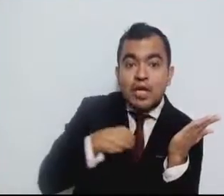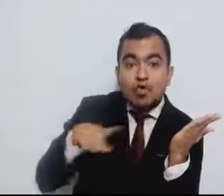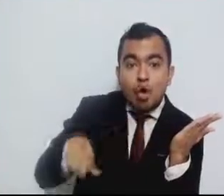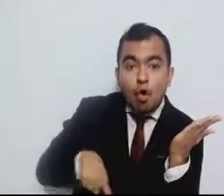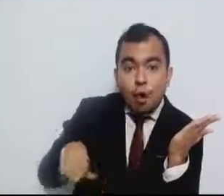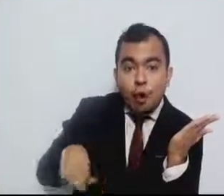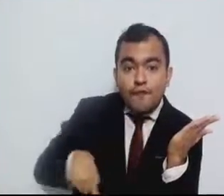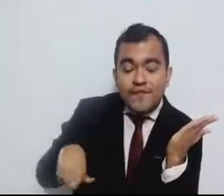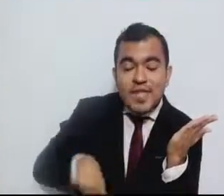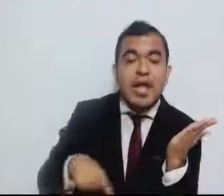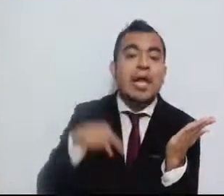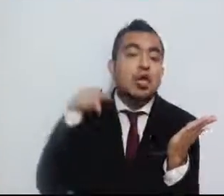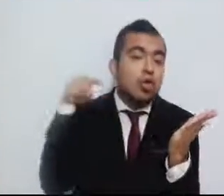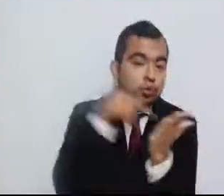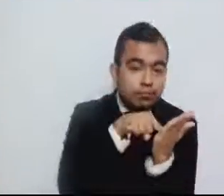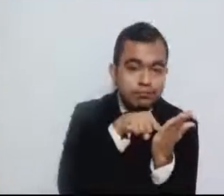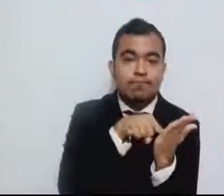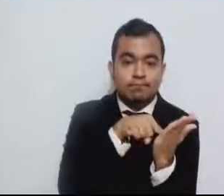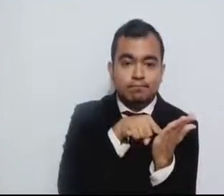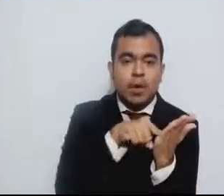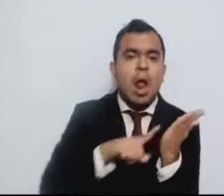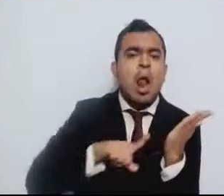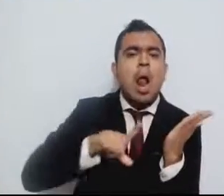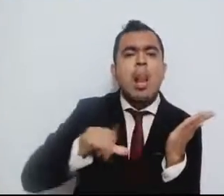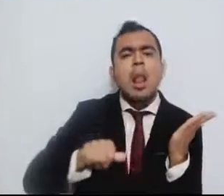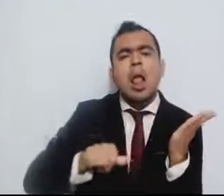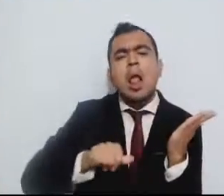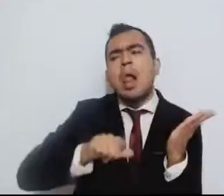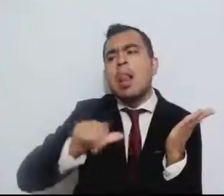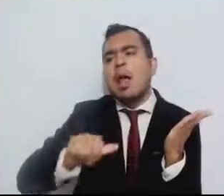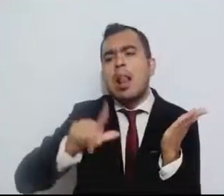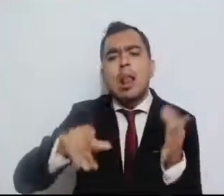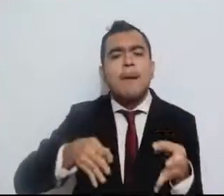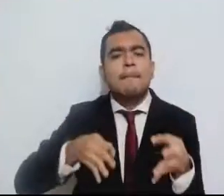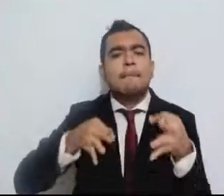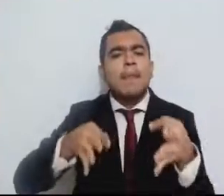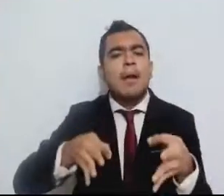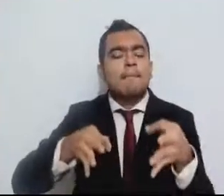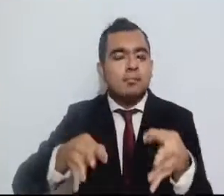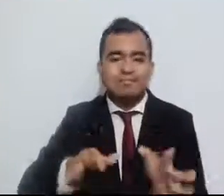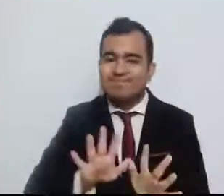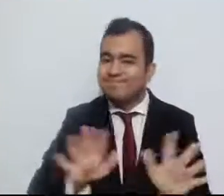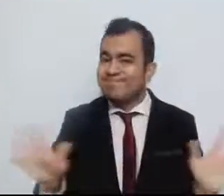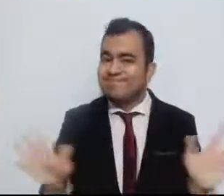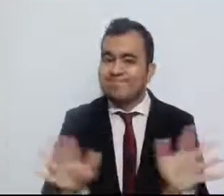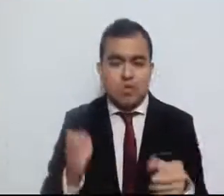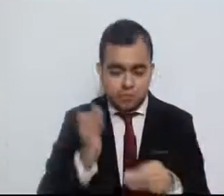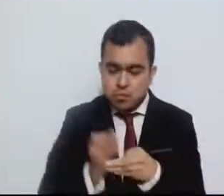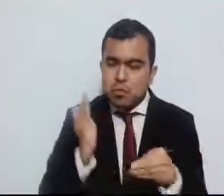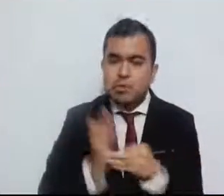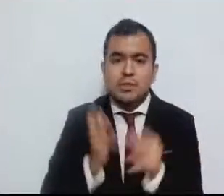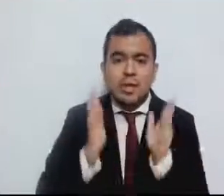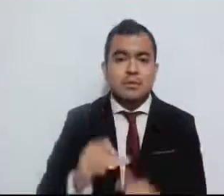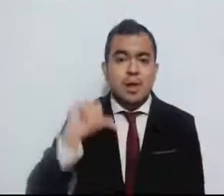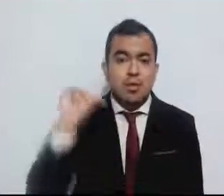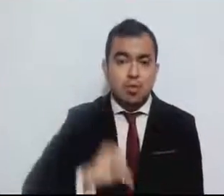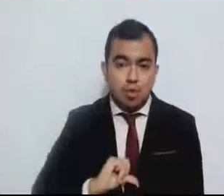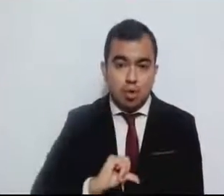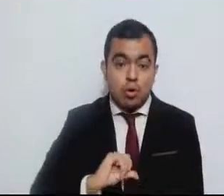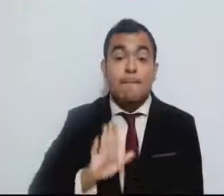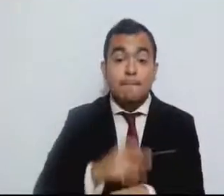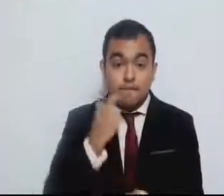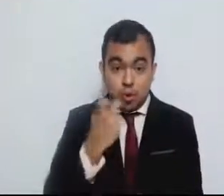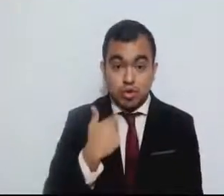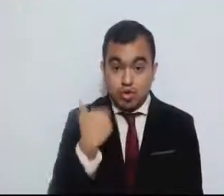prorrogar las decisiones mayores. Por eso yo pido que nuestra reforma